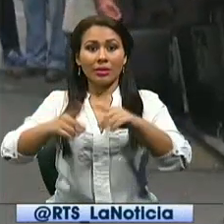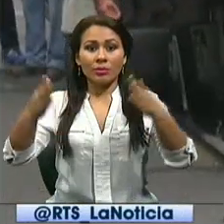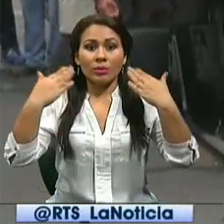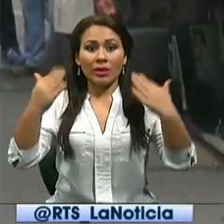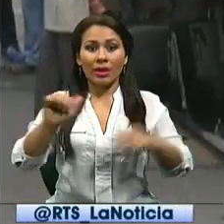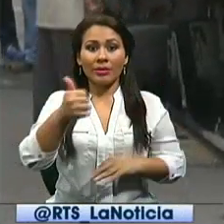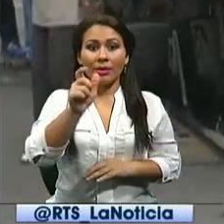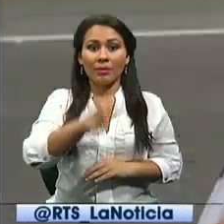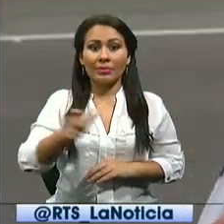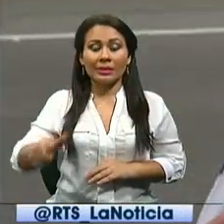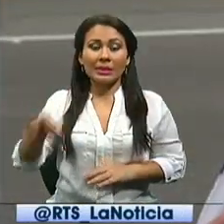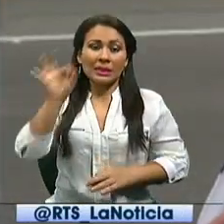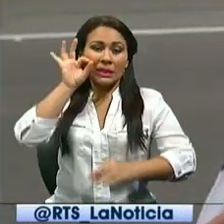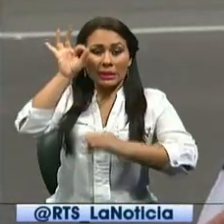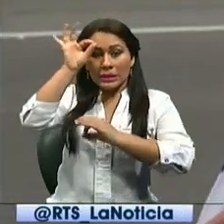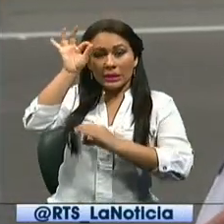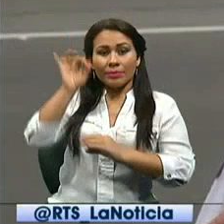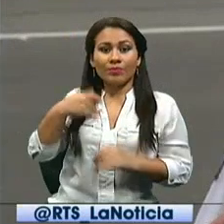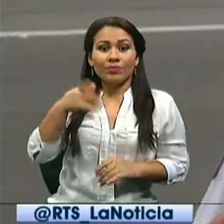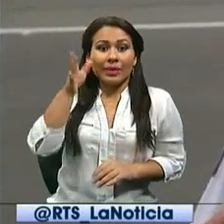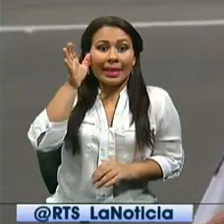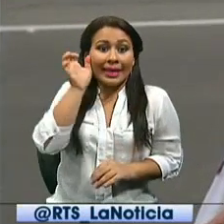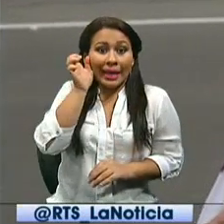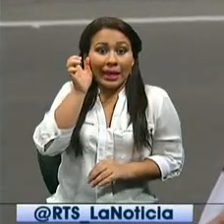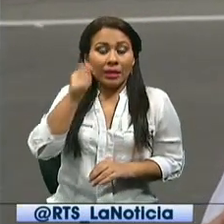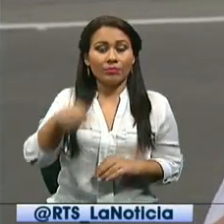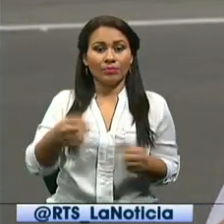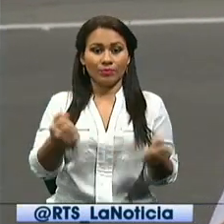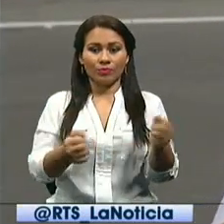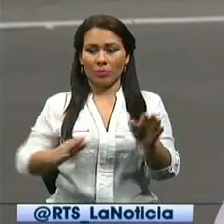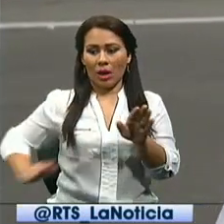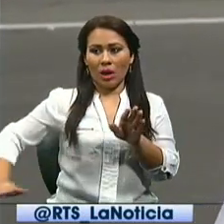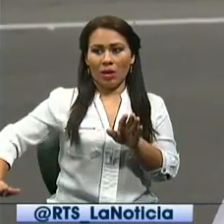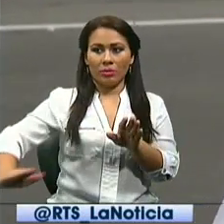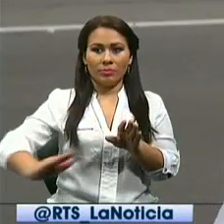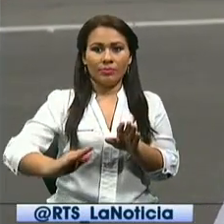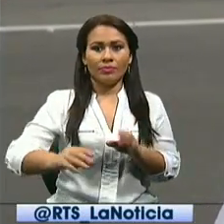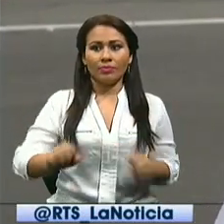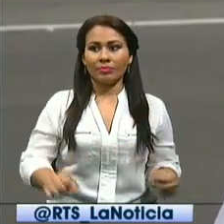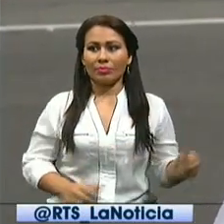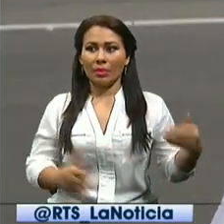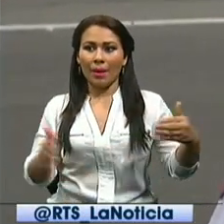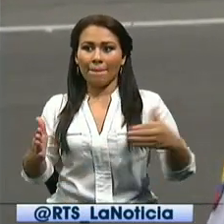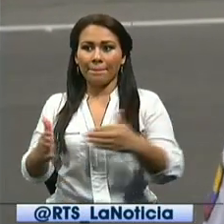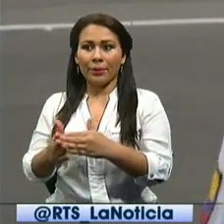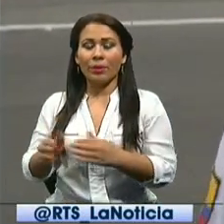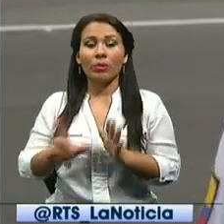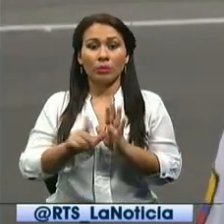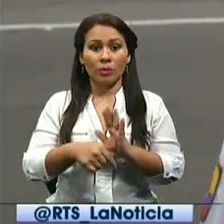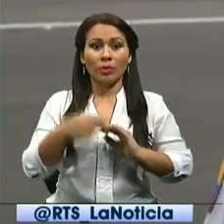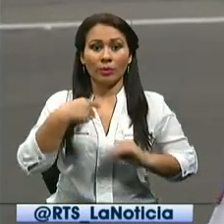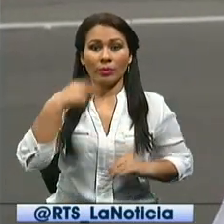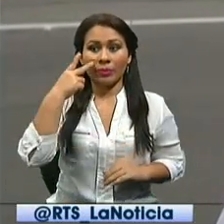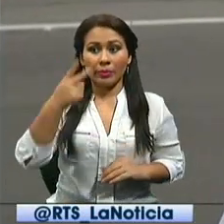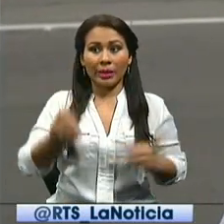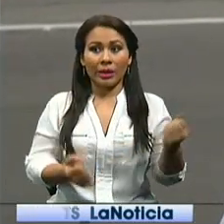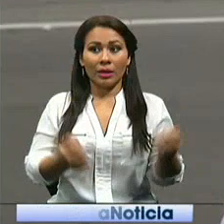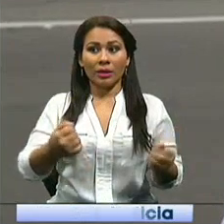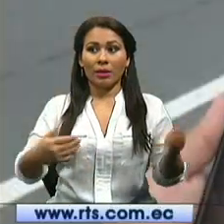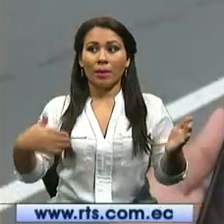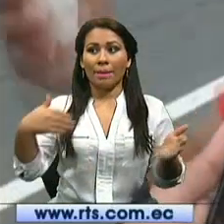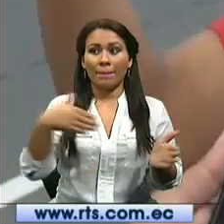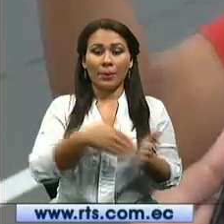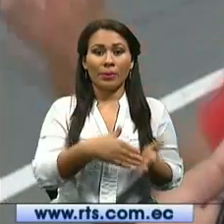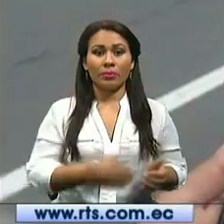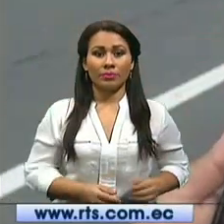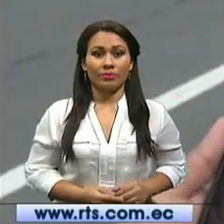10 personas heridas. Se presume que un vehículo lo ha cerrado, por eso primero tenemos un estrellamiento, posterior tenemos ya el volcamiento del vehículo.